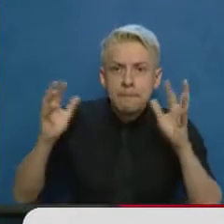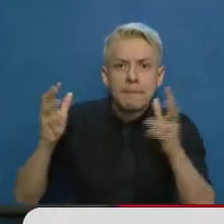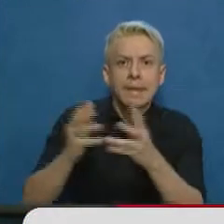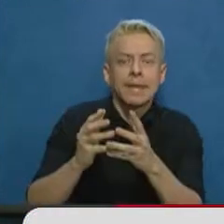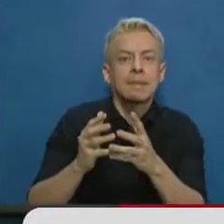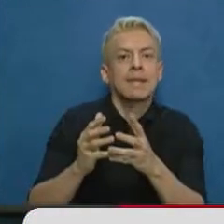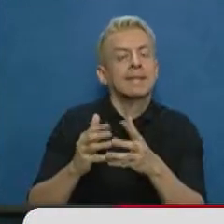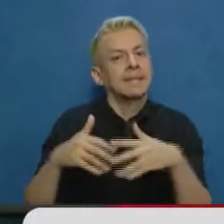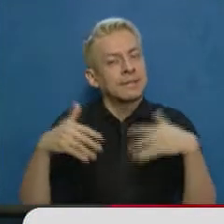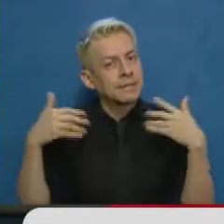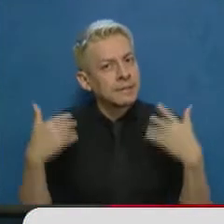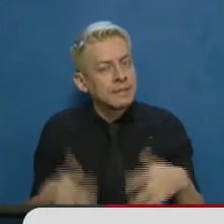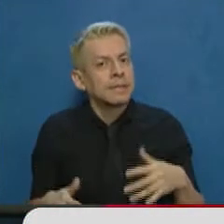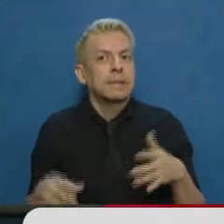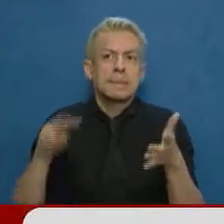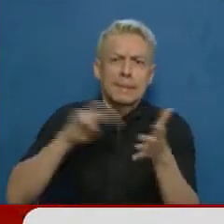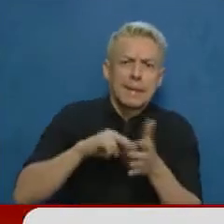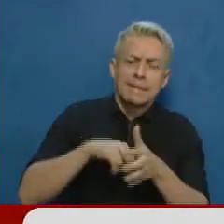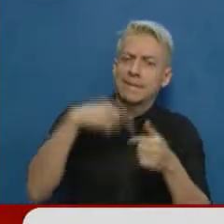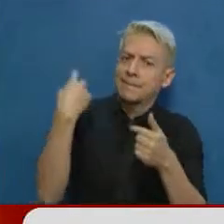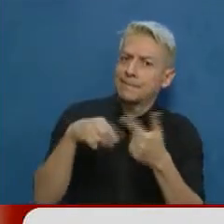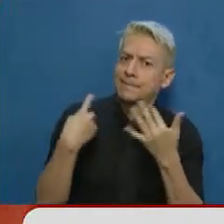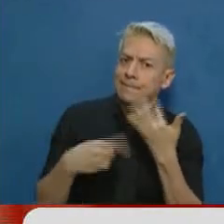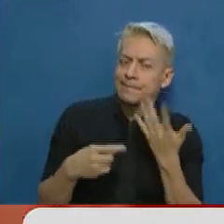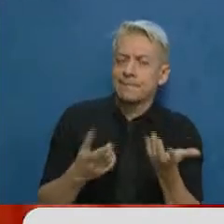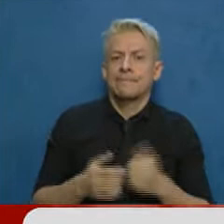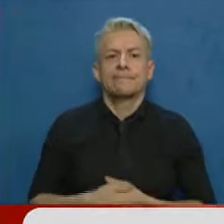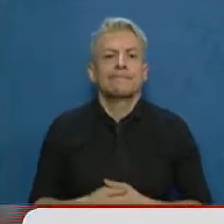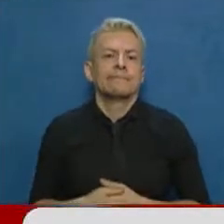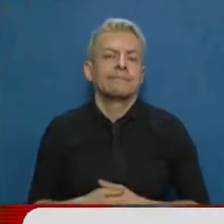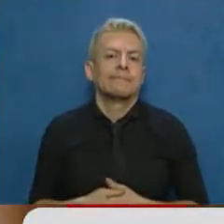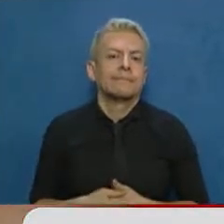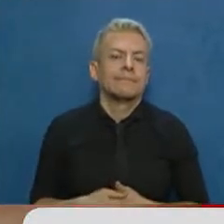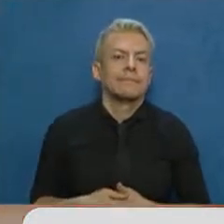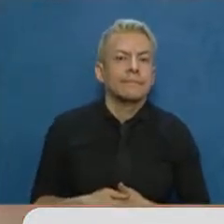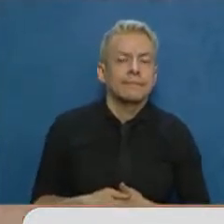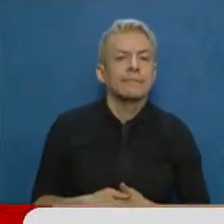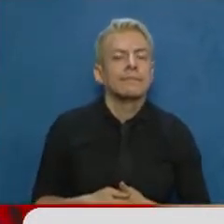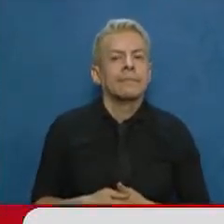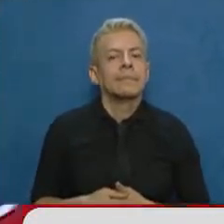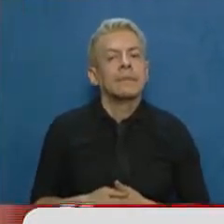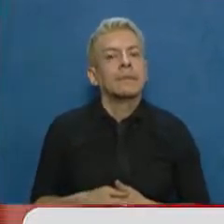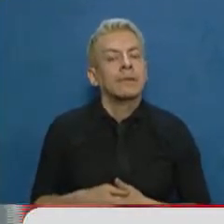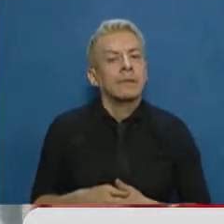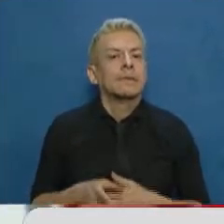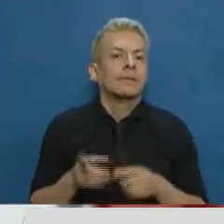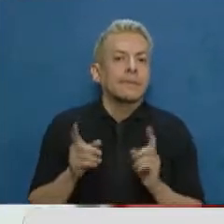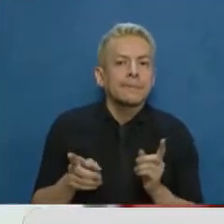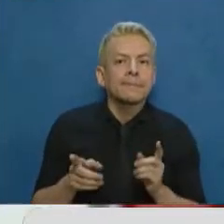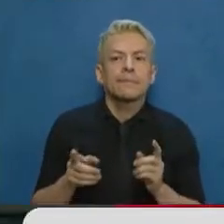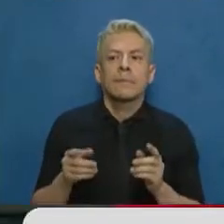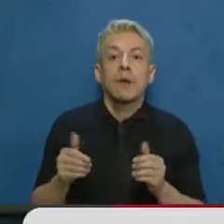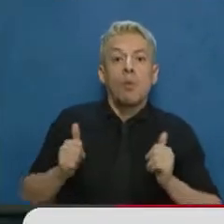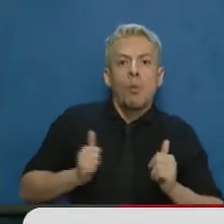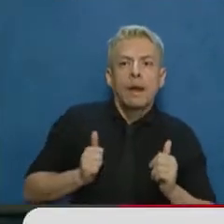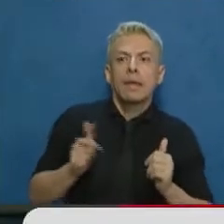causado muchos problemas a nivel general en todo, acá en el cuartel, a dividir la guardia en dos